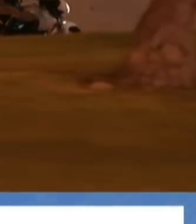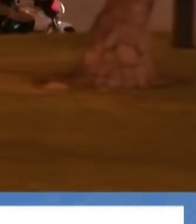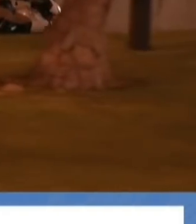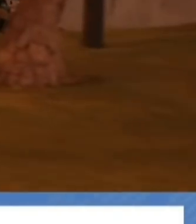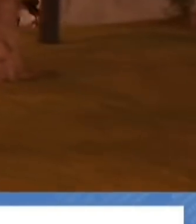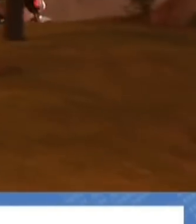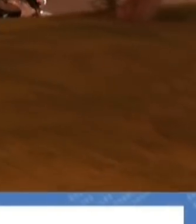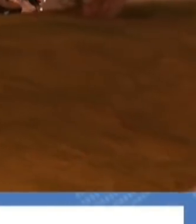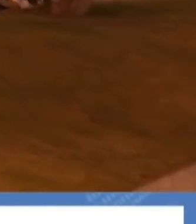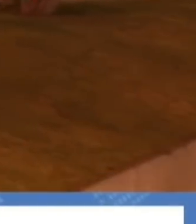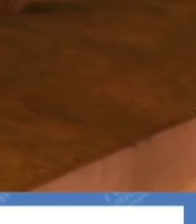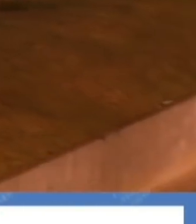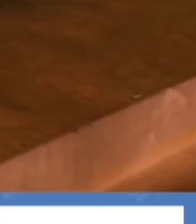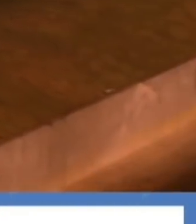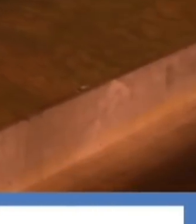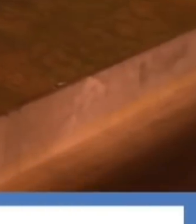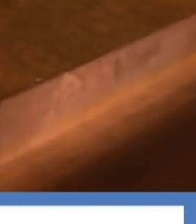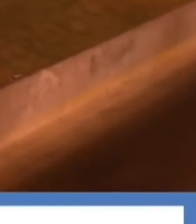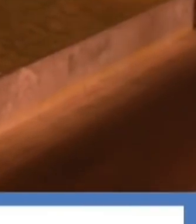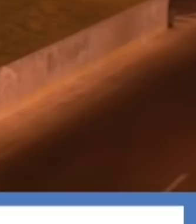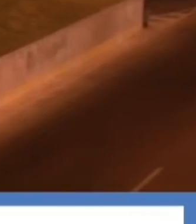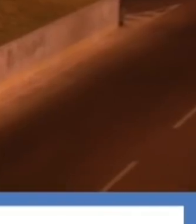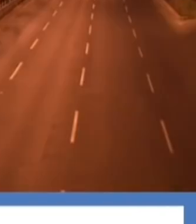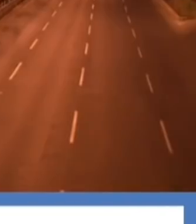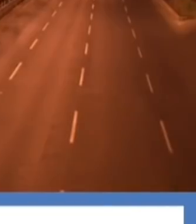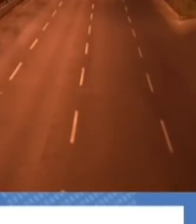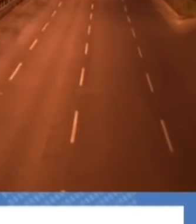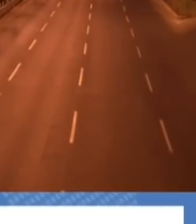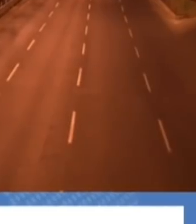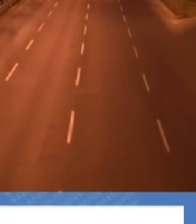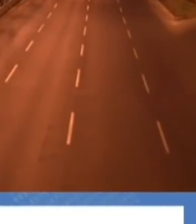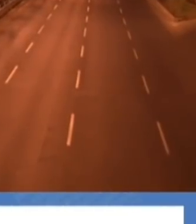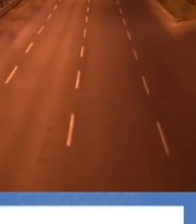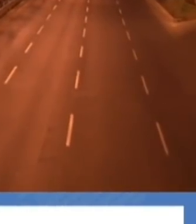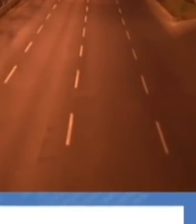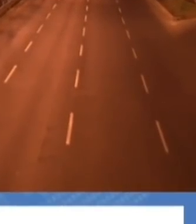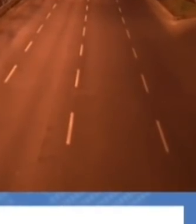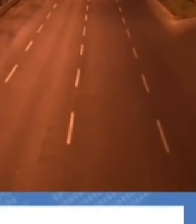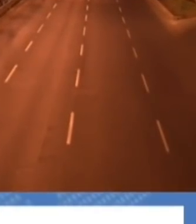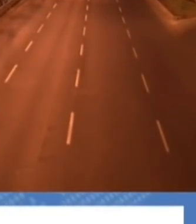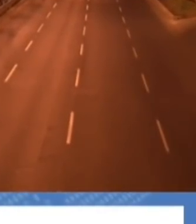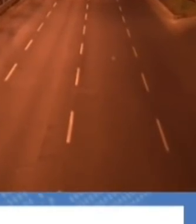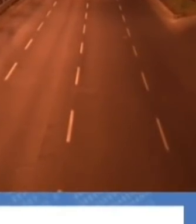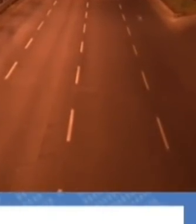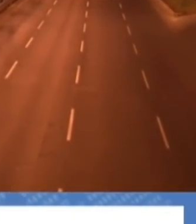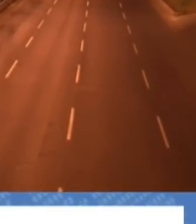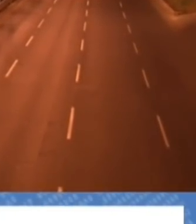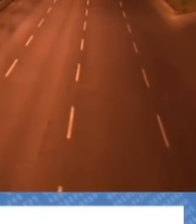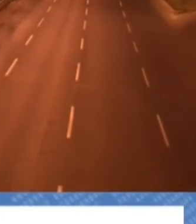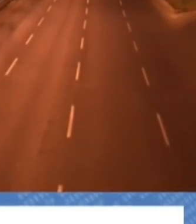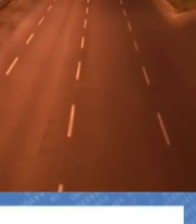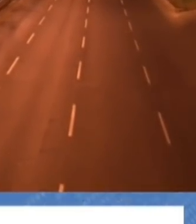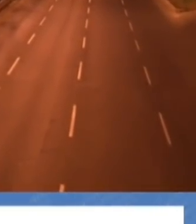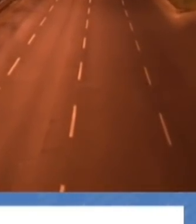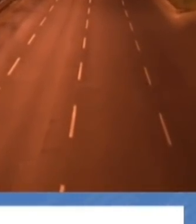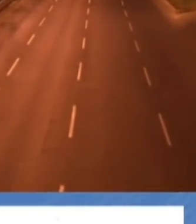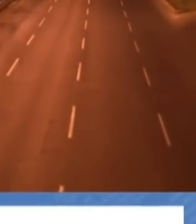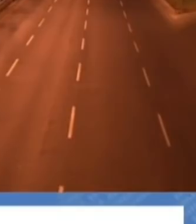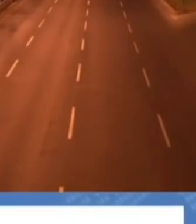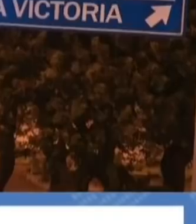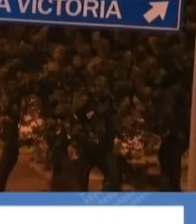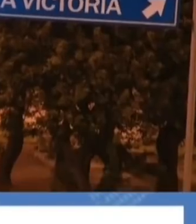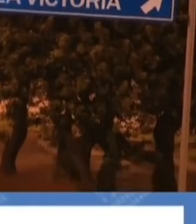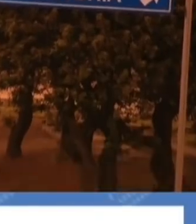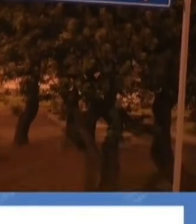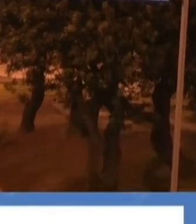de ayer a las 20 horas. La verdad que eso motiva y realmente nos impulsa a trabajar con mucha más energía en esta gran tarea que